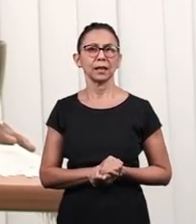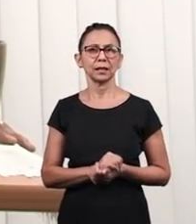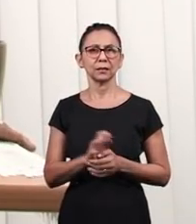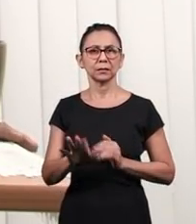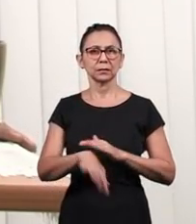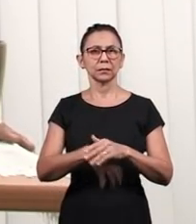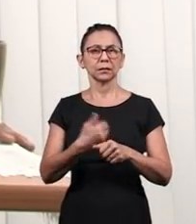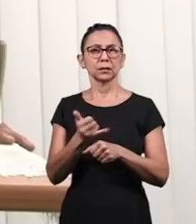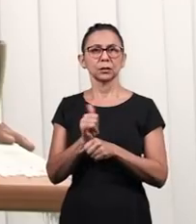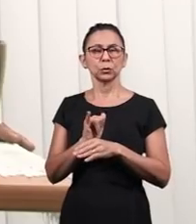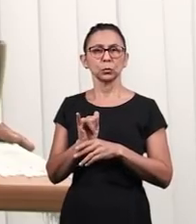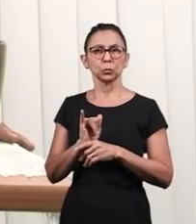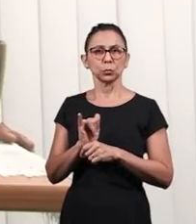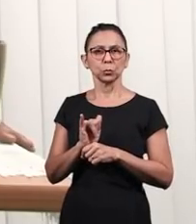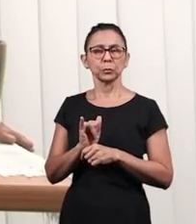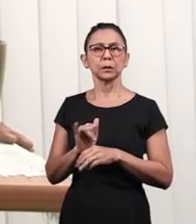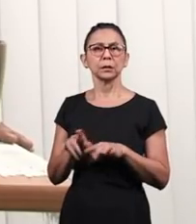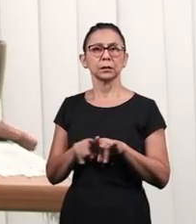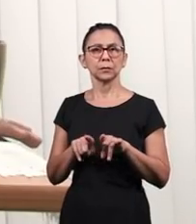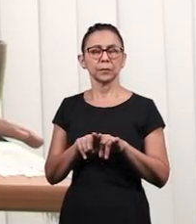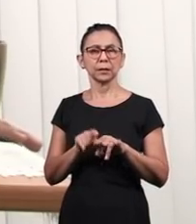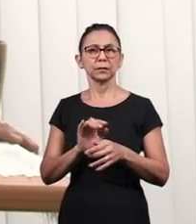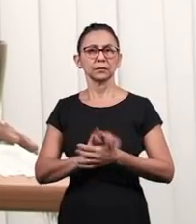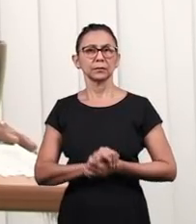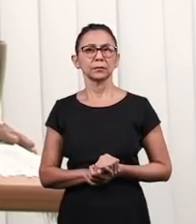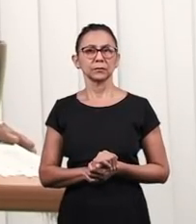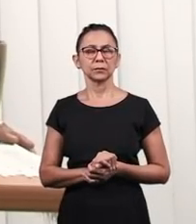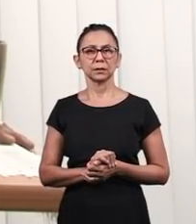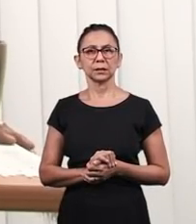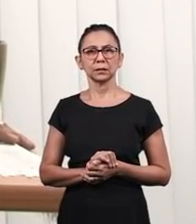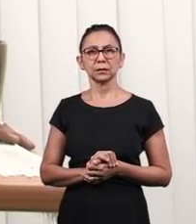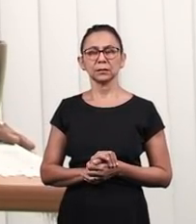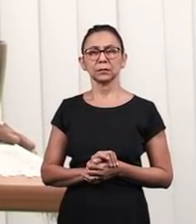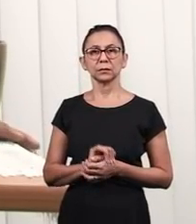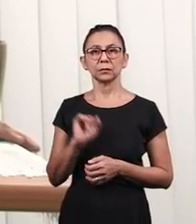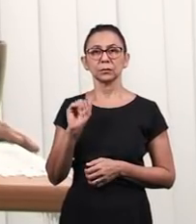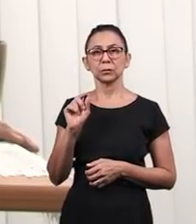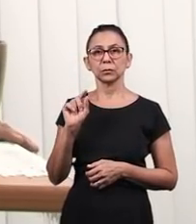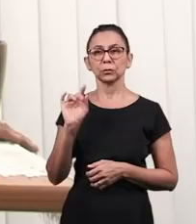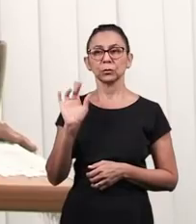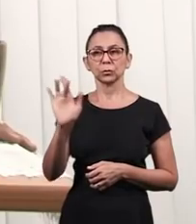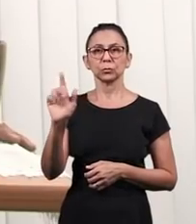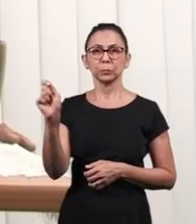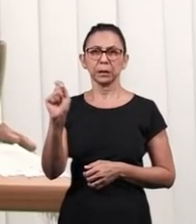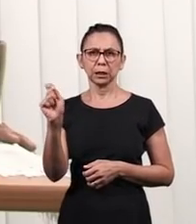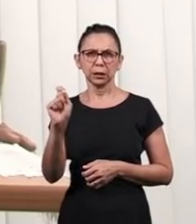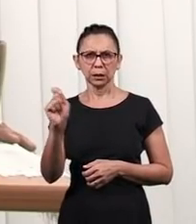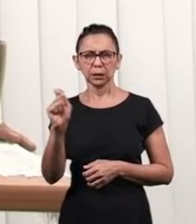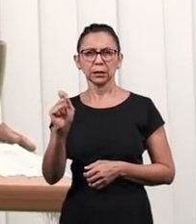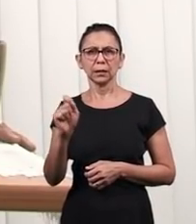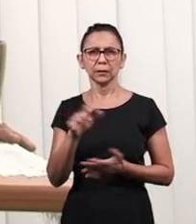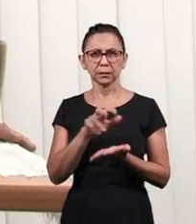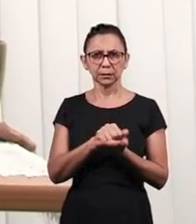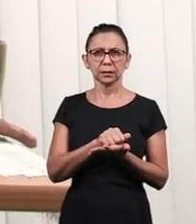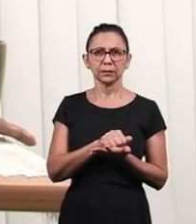en el canal de YouTube y también decirte que si deseas una oración,